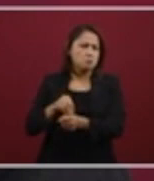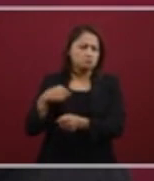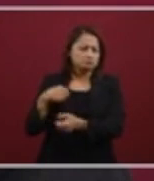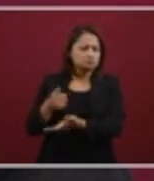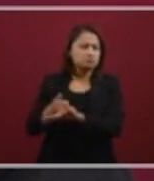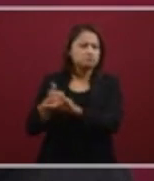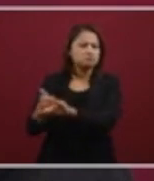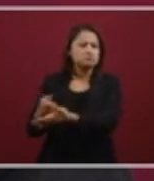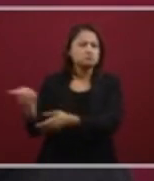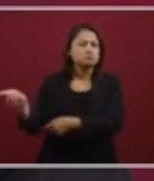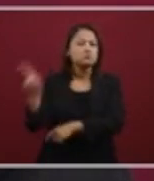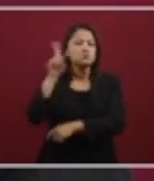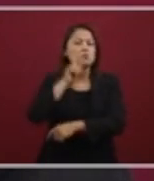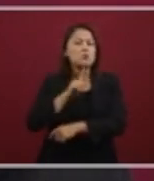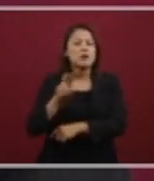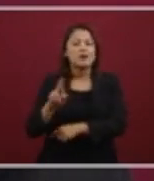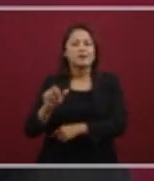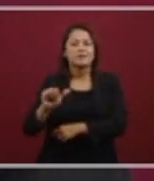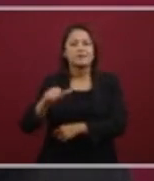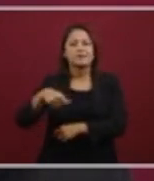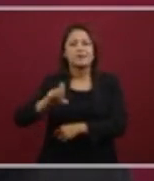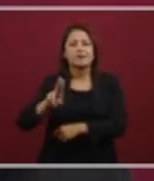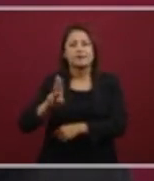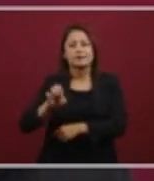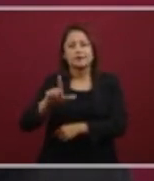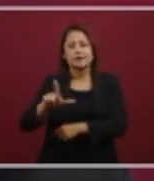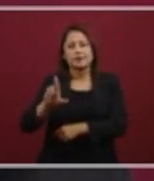Raquel Buenrostro,